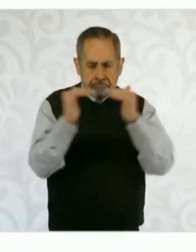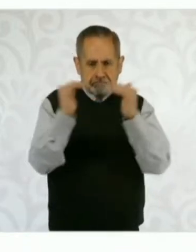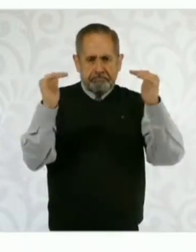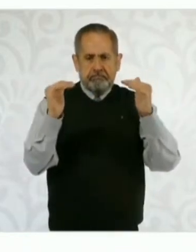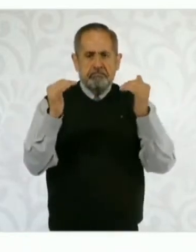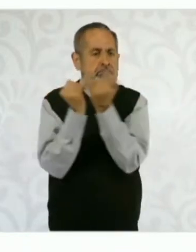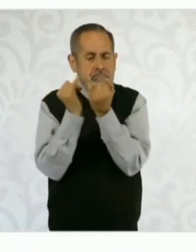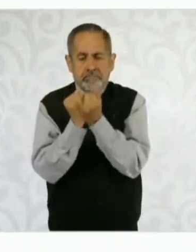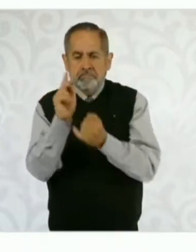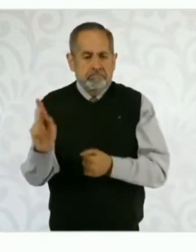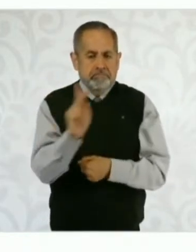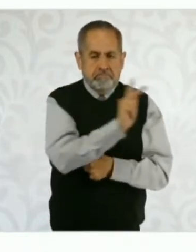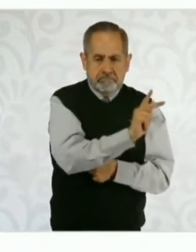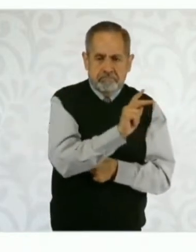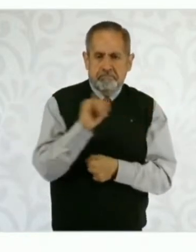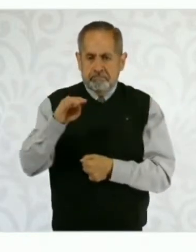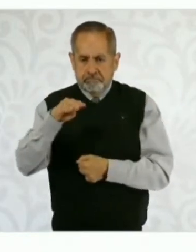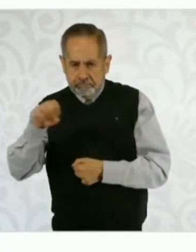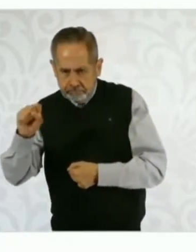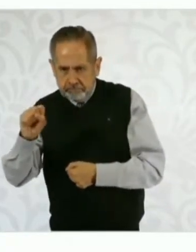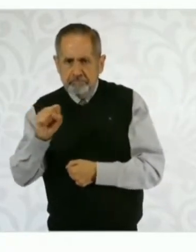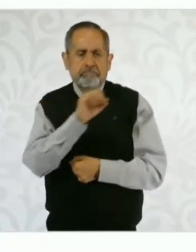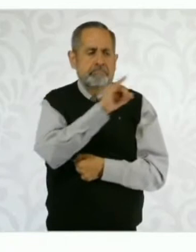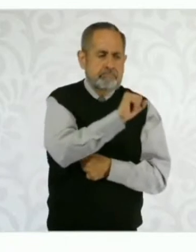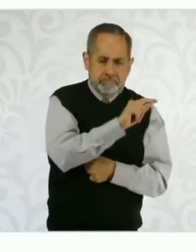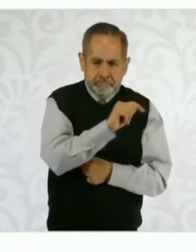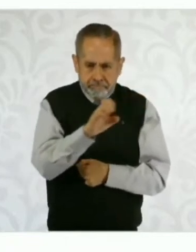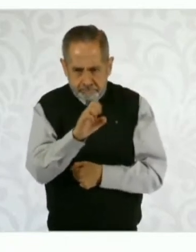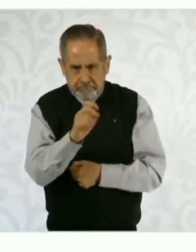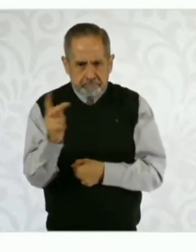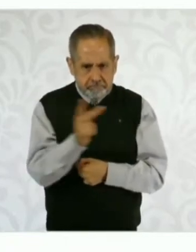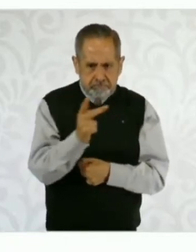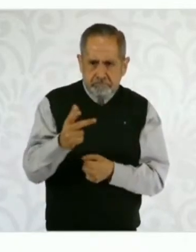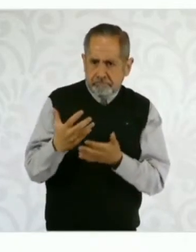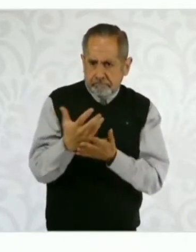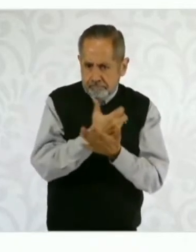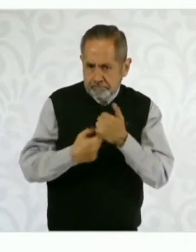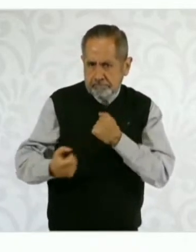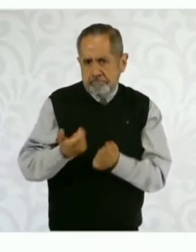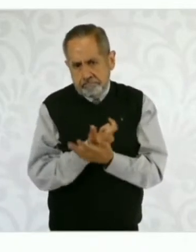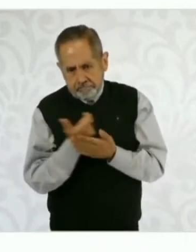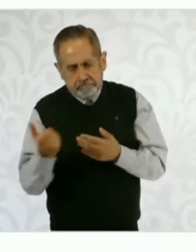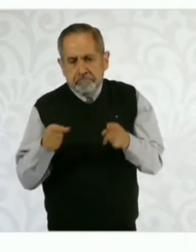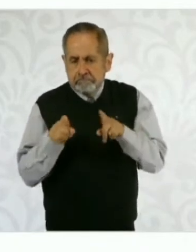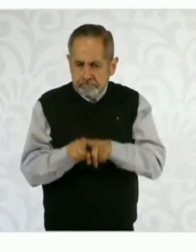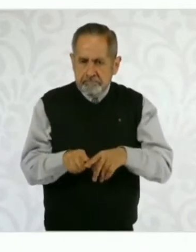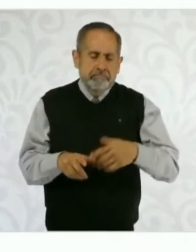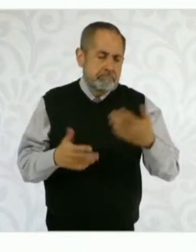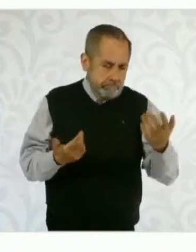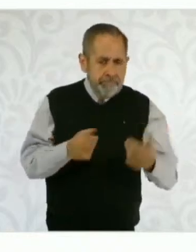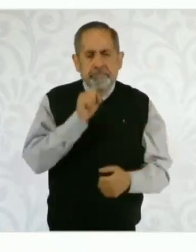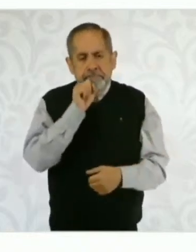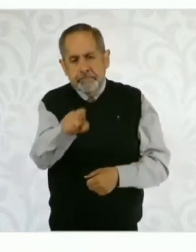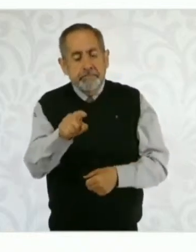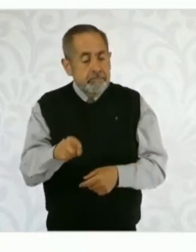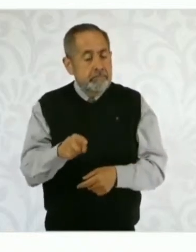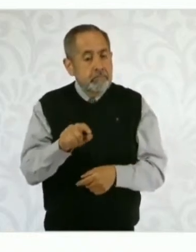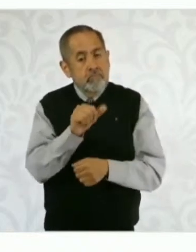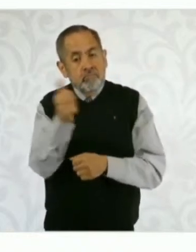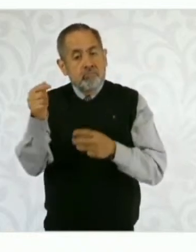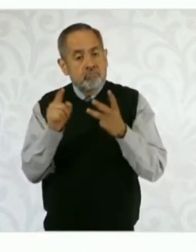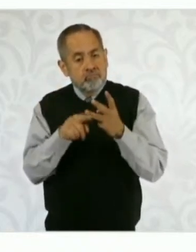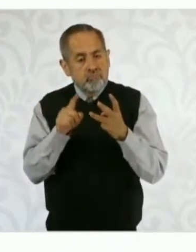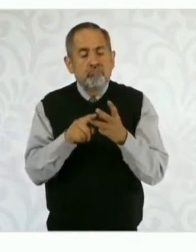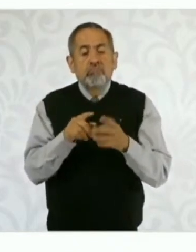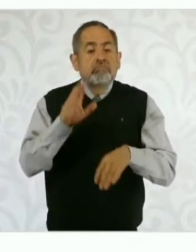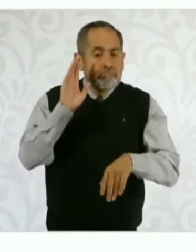hasta lograr su homologación. Al mismo tiempo, también en el caso del personal, tenemos la necesidad